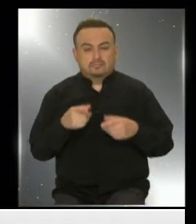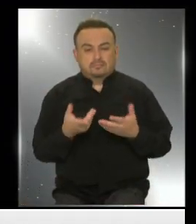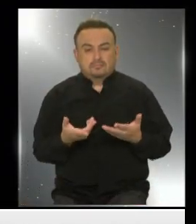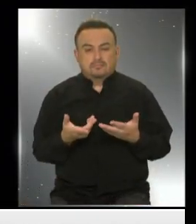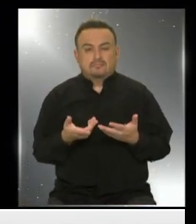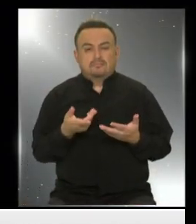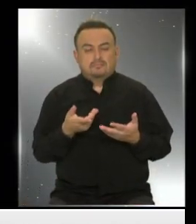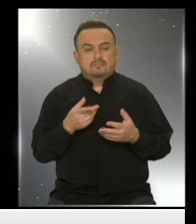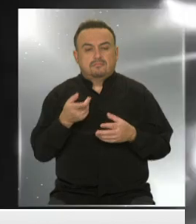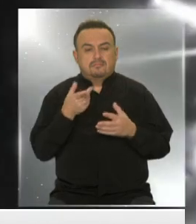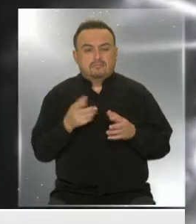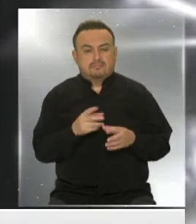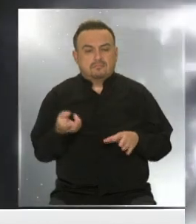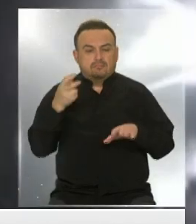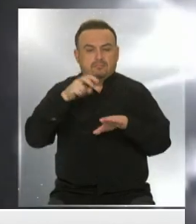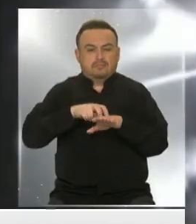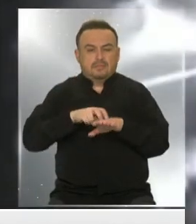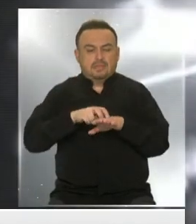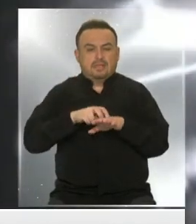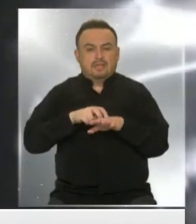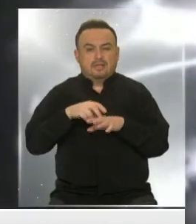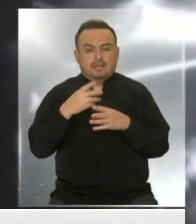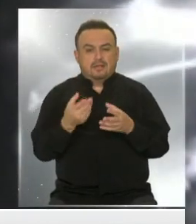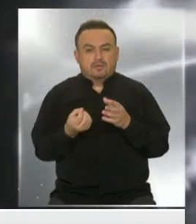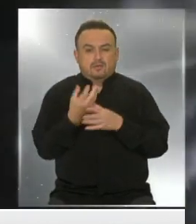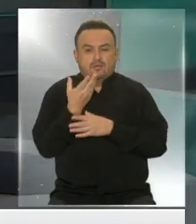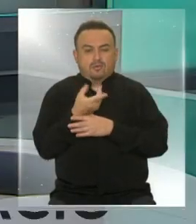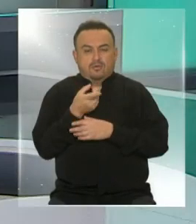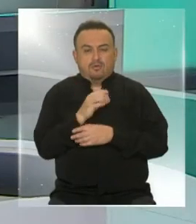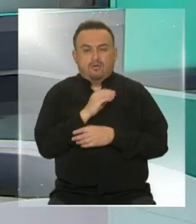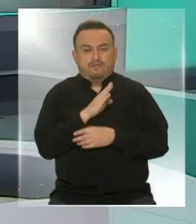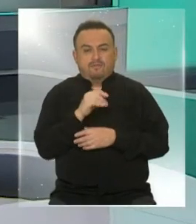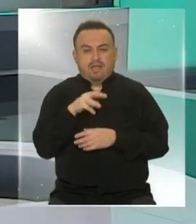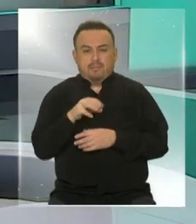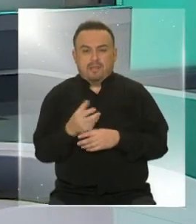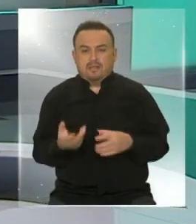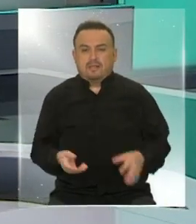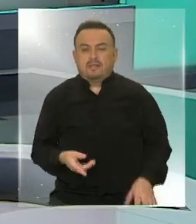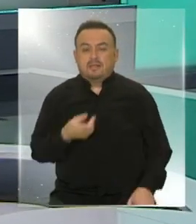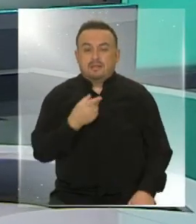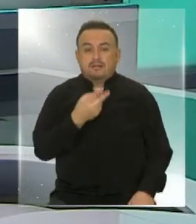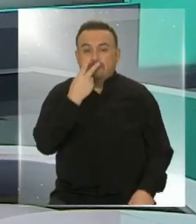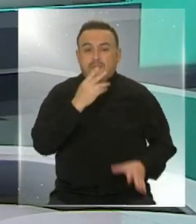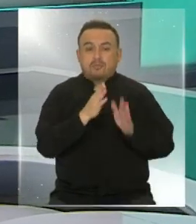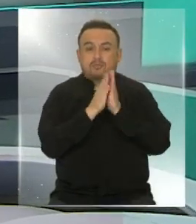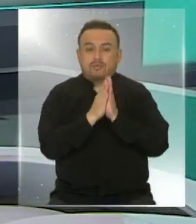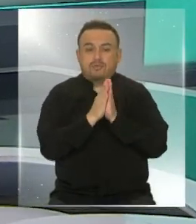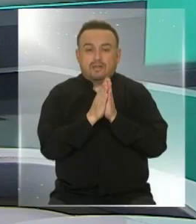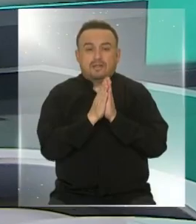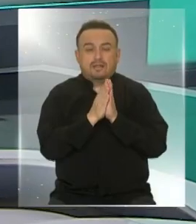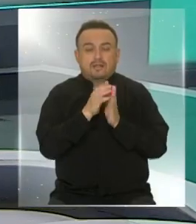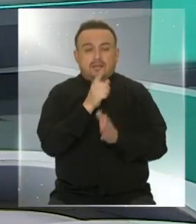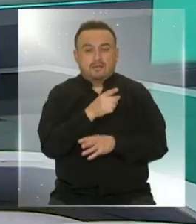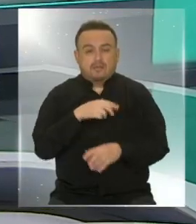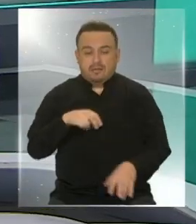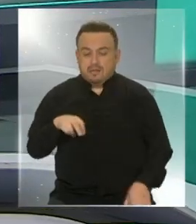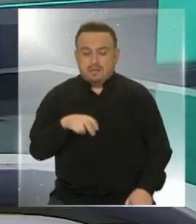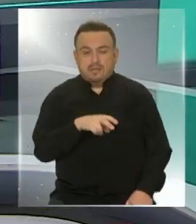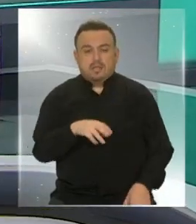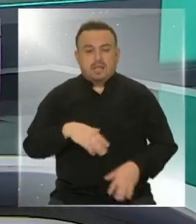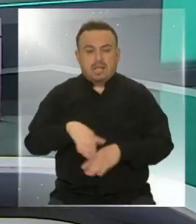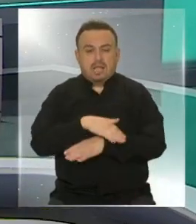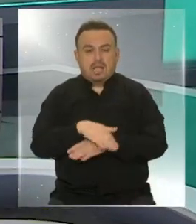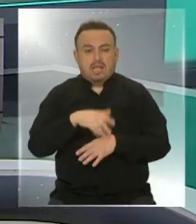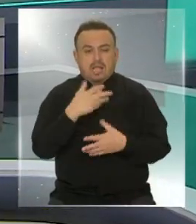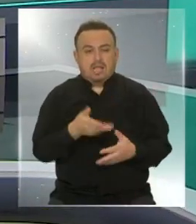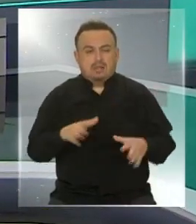de los transbordadores en la era de obama actual marcada mira por favor tú caminas en la calle te